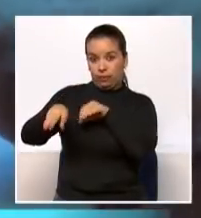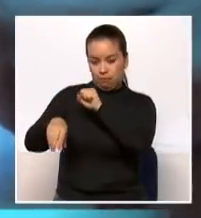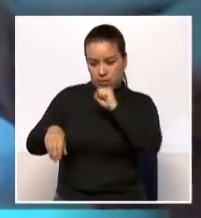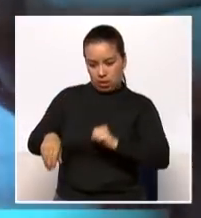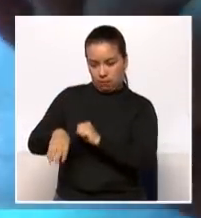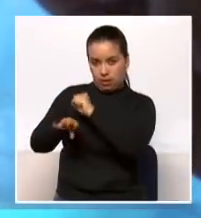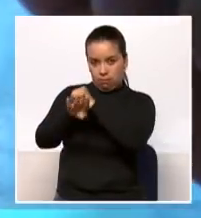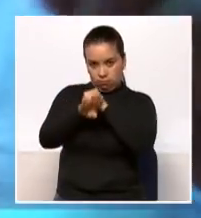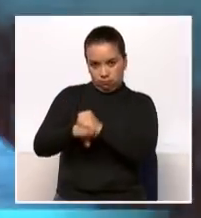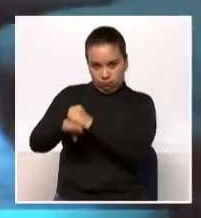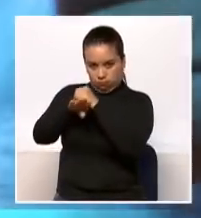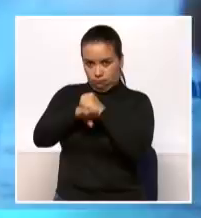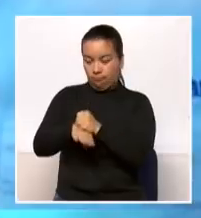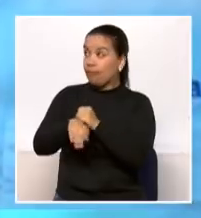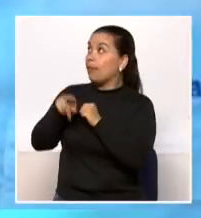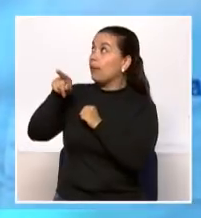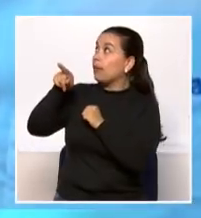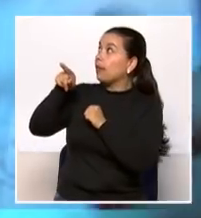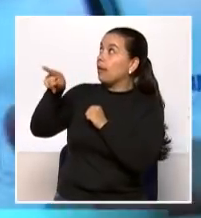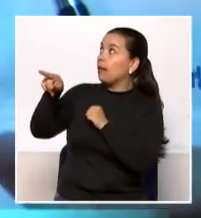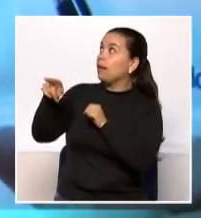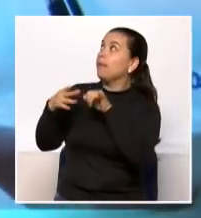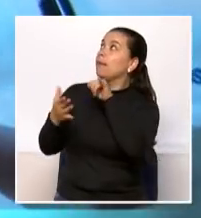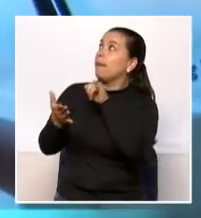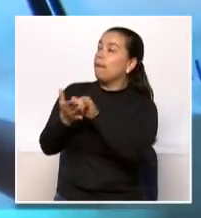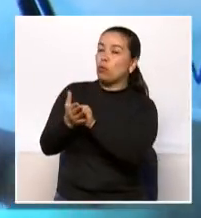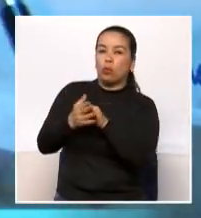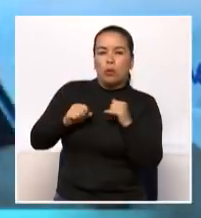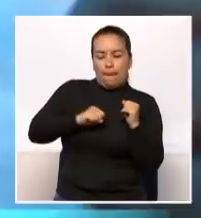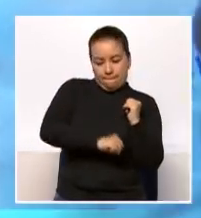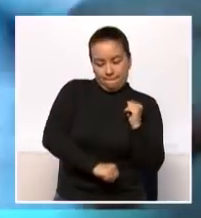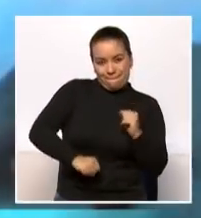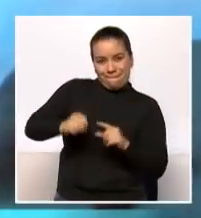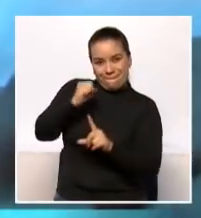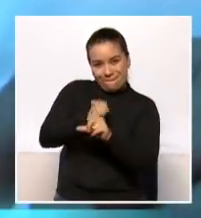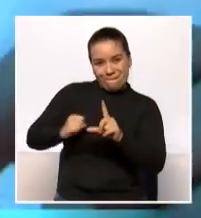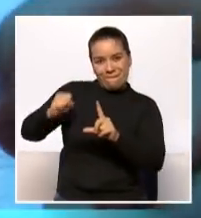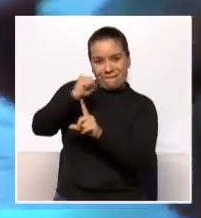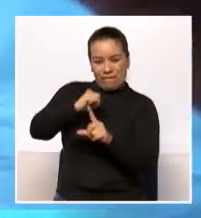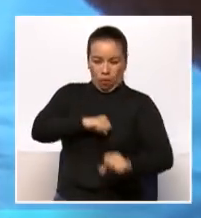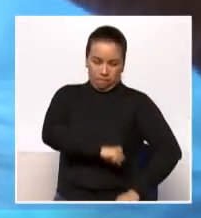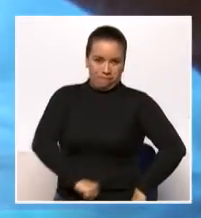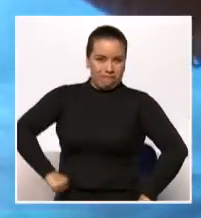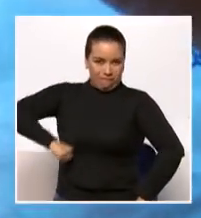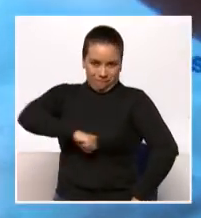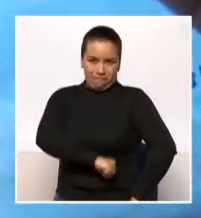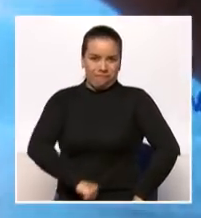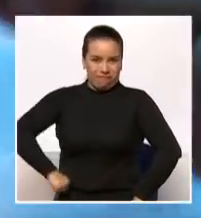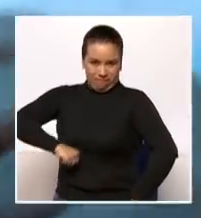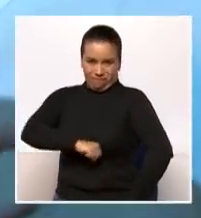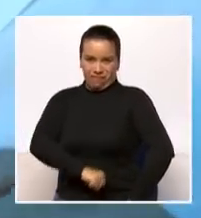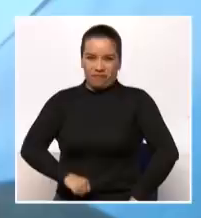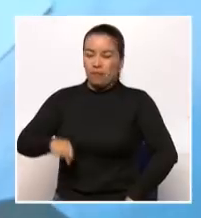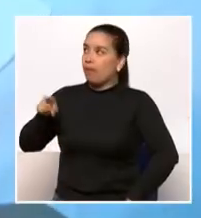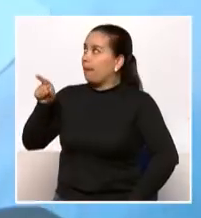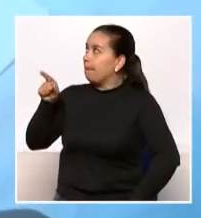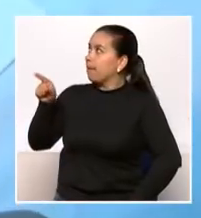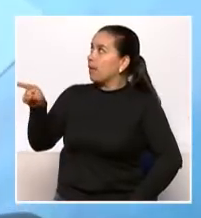Y los transductores, por eso ustedes cuando van al consultorio, donde el médico ven diferentes tipos de transductores, ven este que es